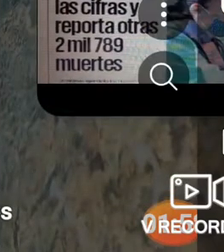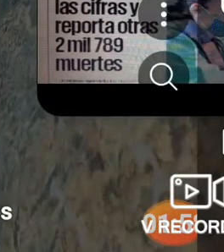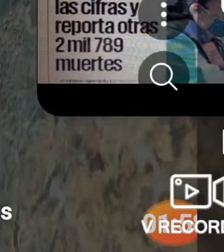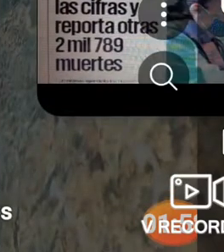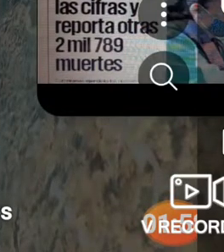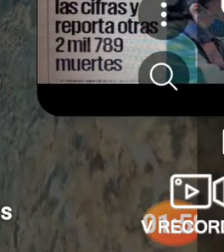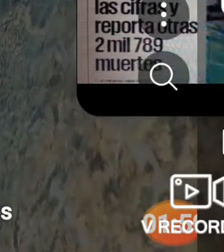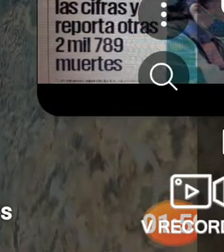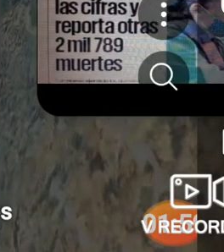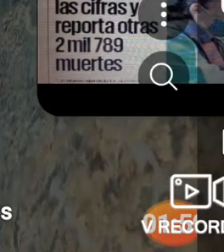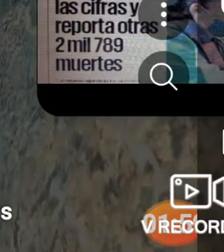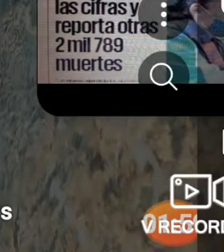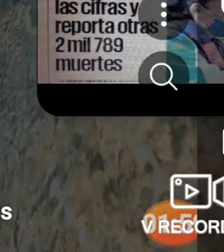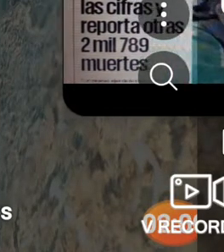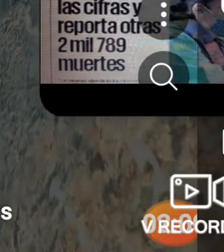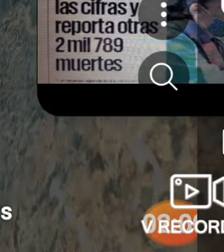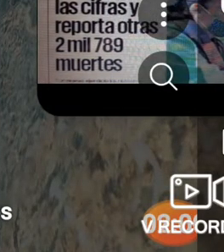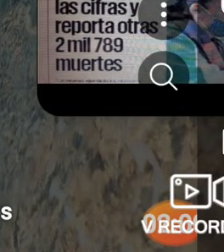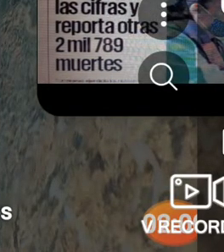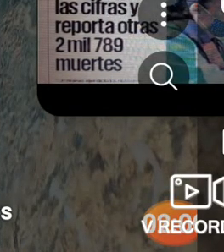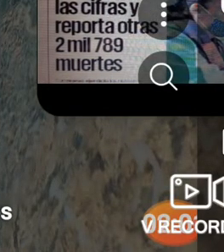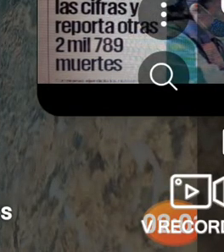ver lo de